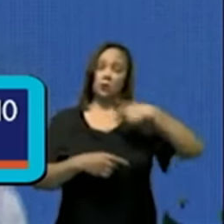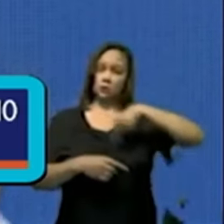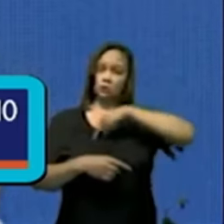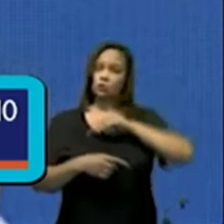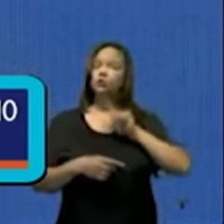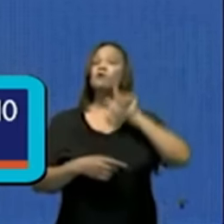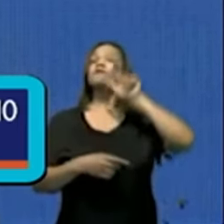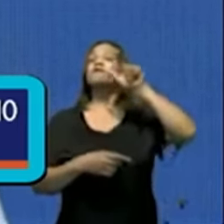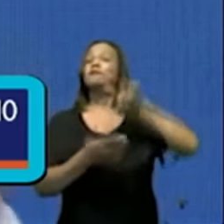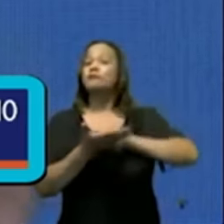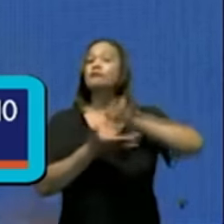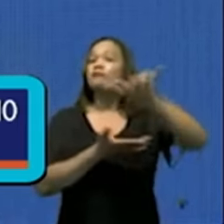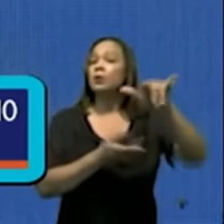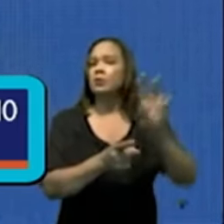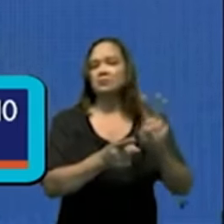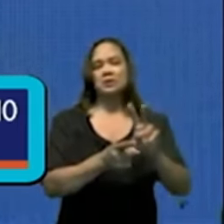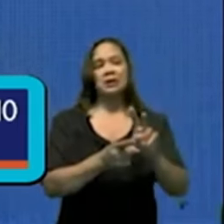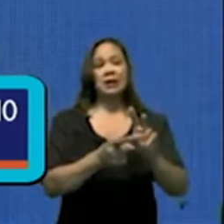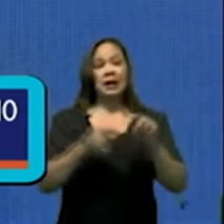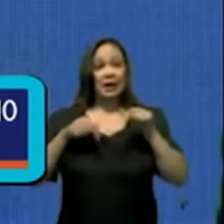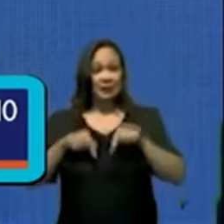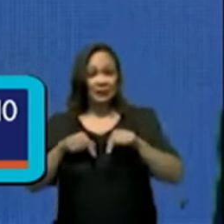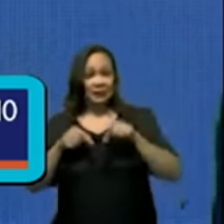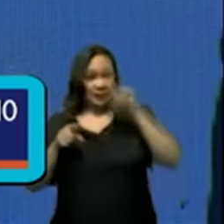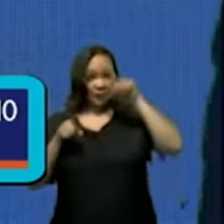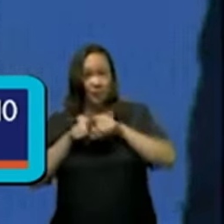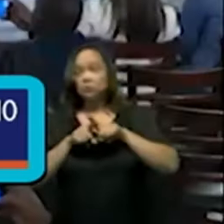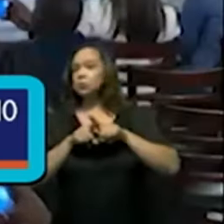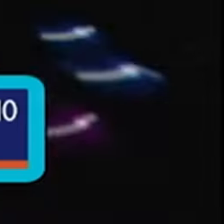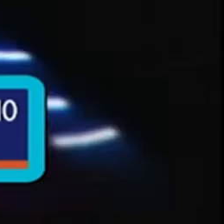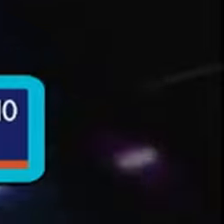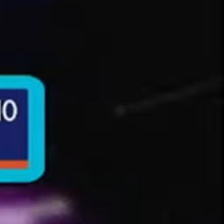y en ningún caso se llegó a ningún tipo de acuerdo.